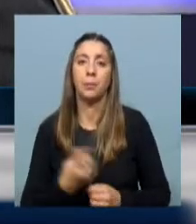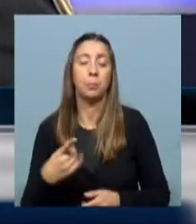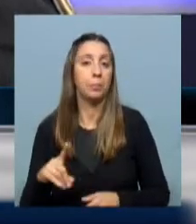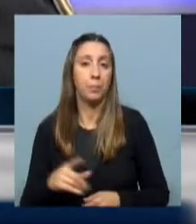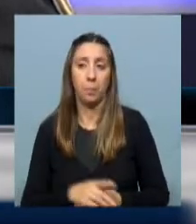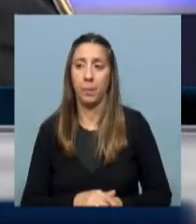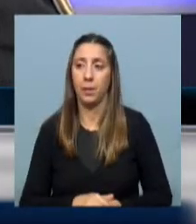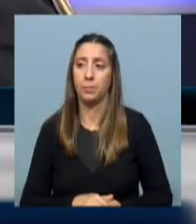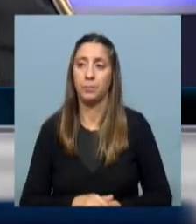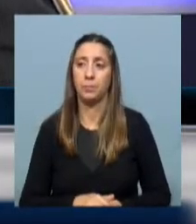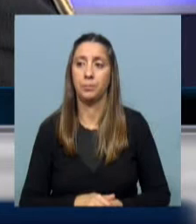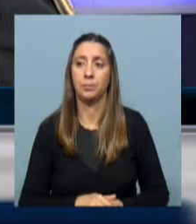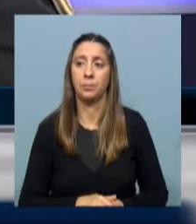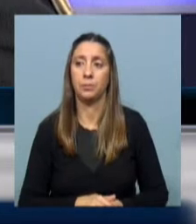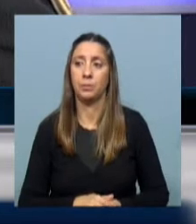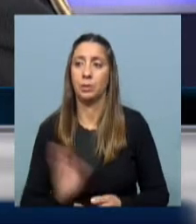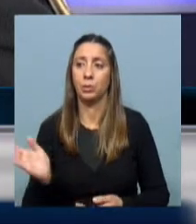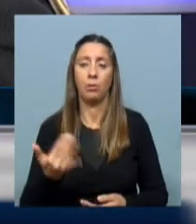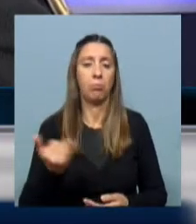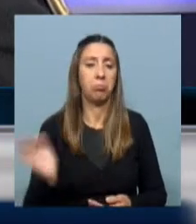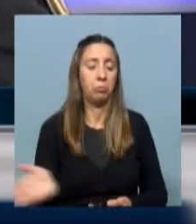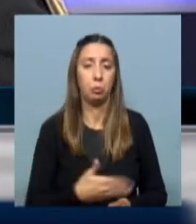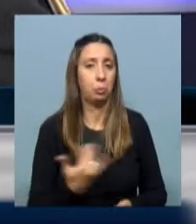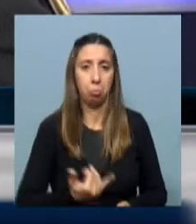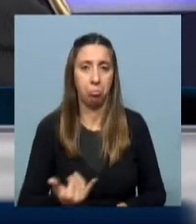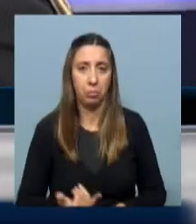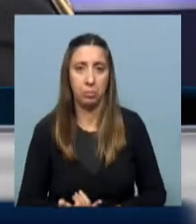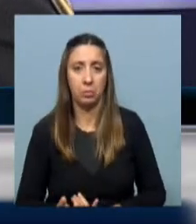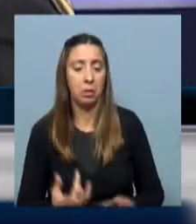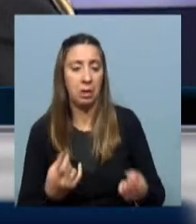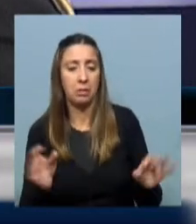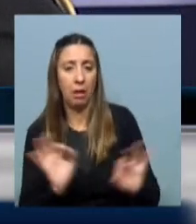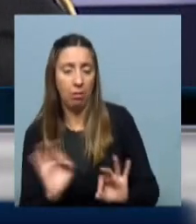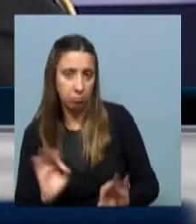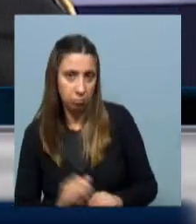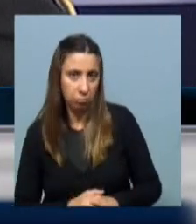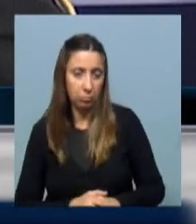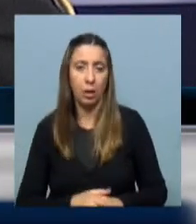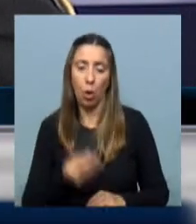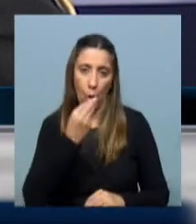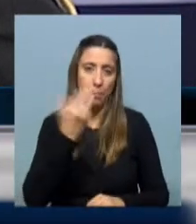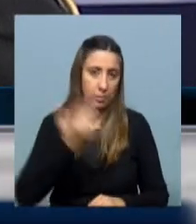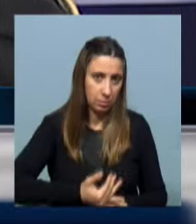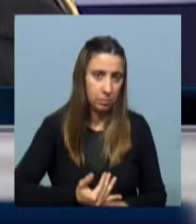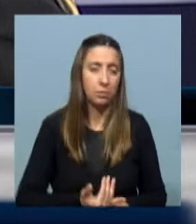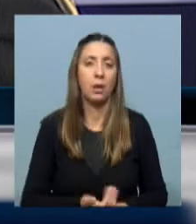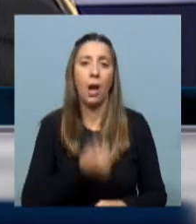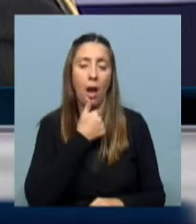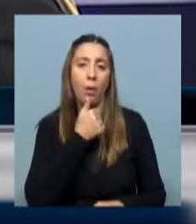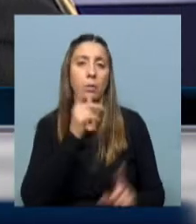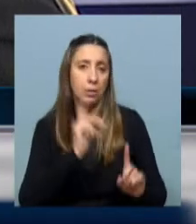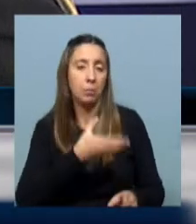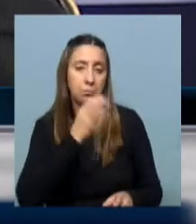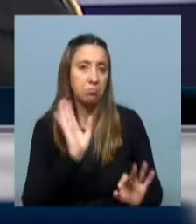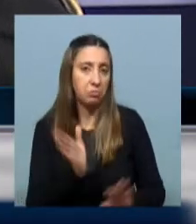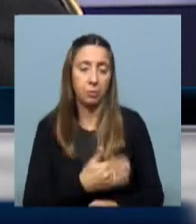es que ya tenían todos los elementos y estaban provistos de tanto de alimentos como del agua suficiente para que